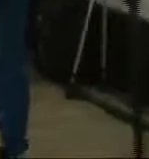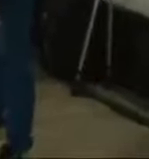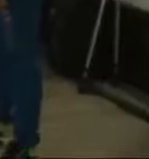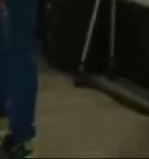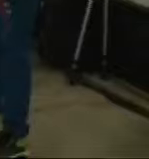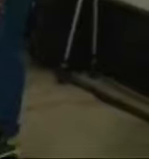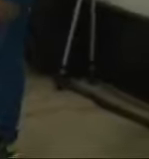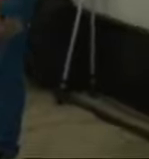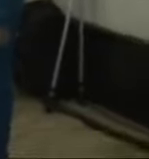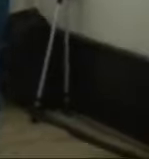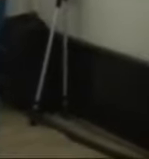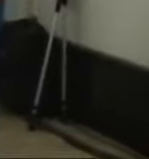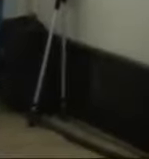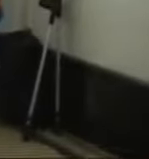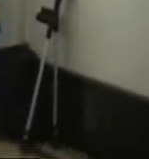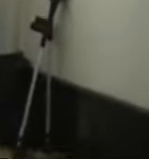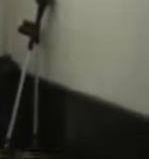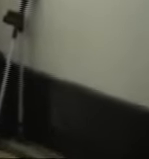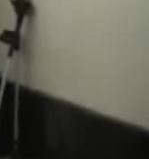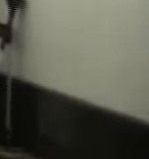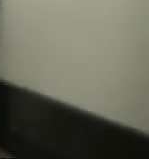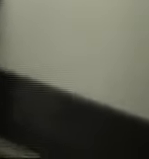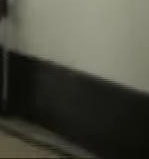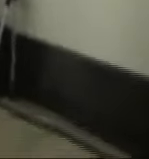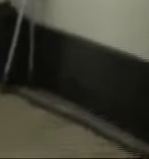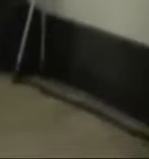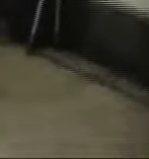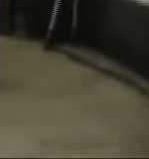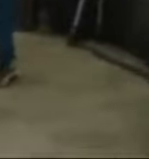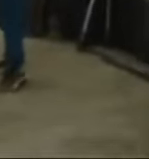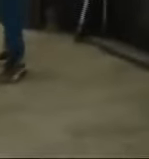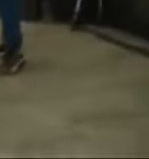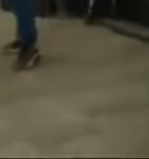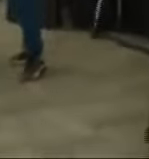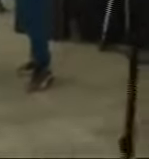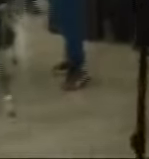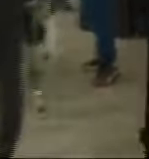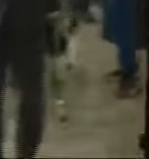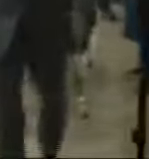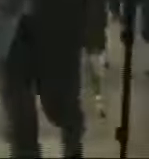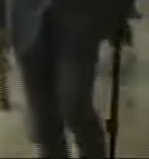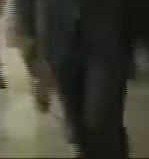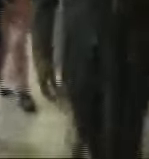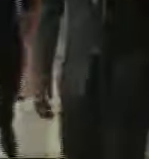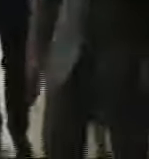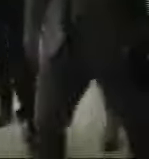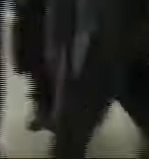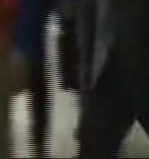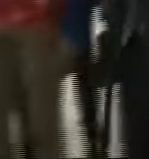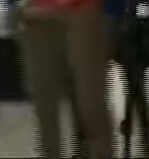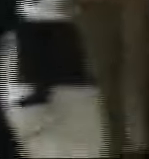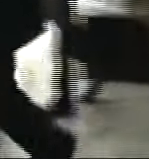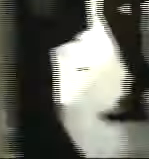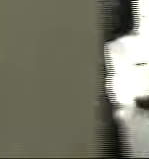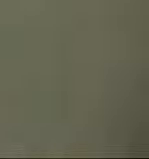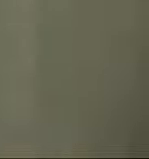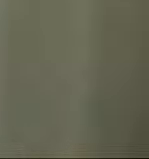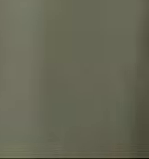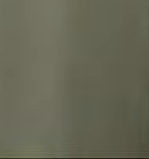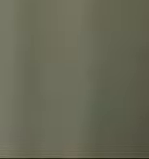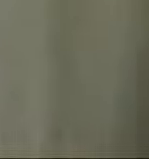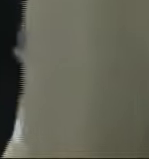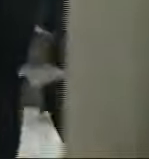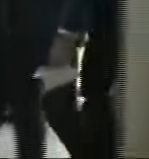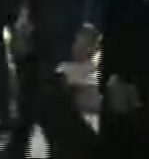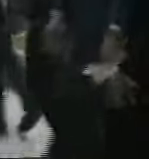y desarrollo integral de las personas con discapacidad, de acuerdo a lo previsto